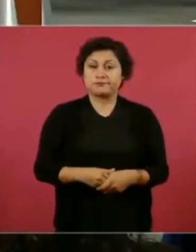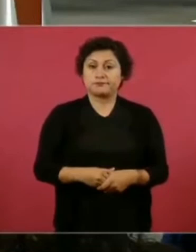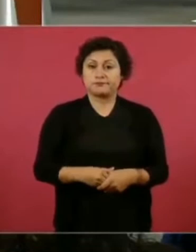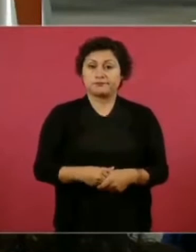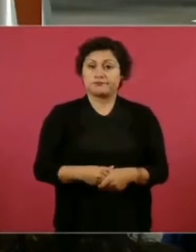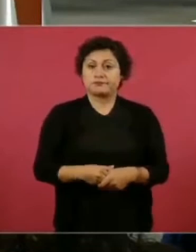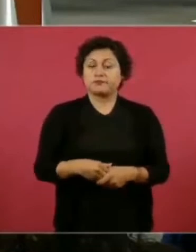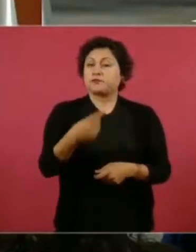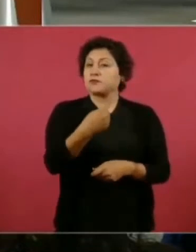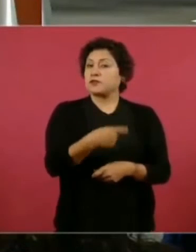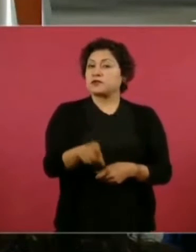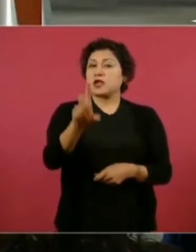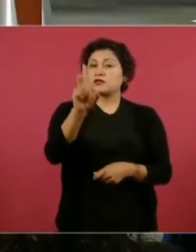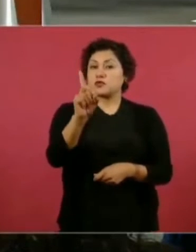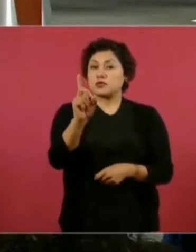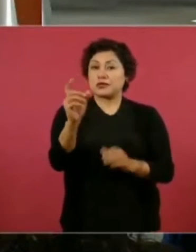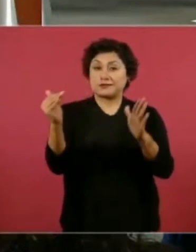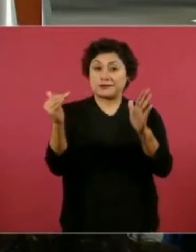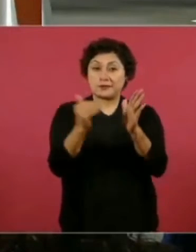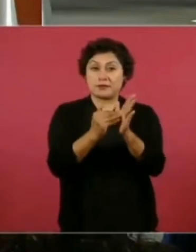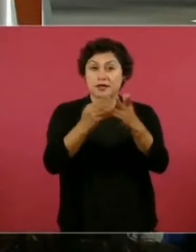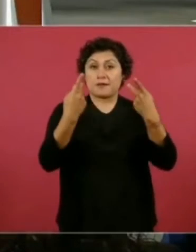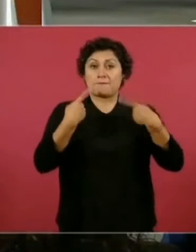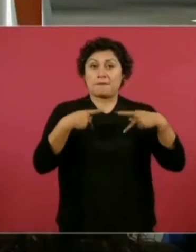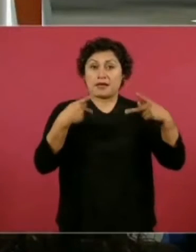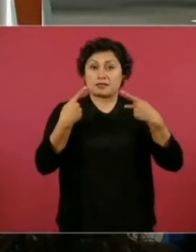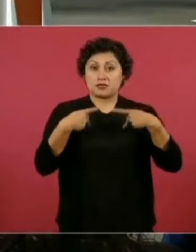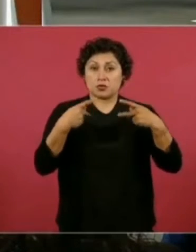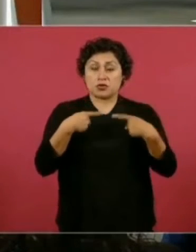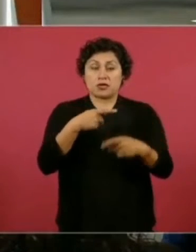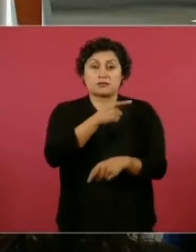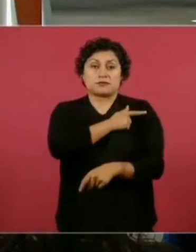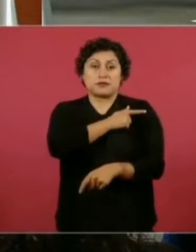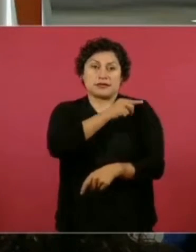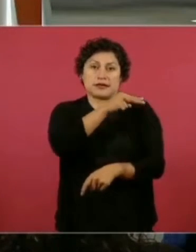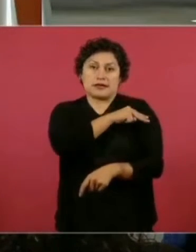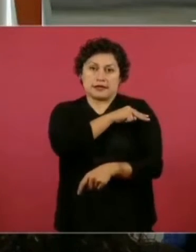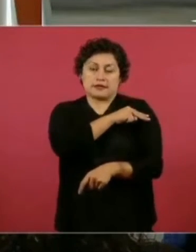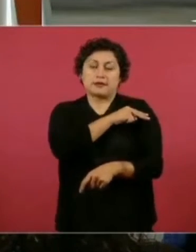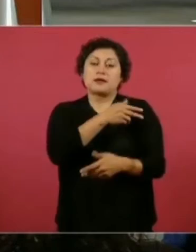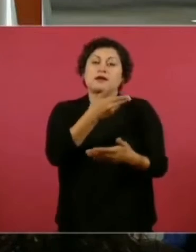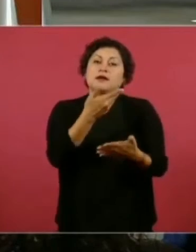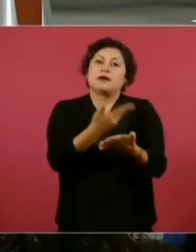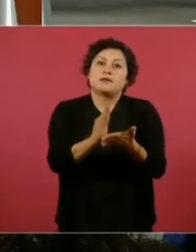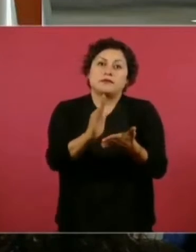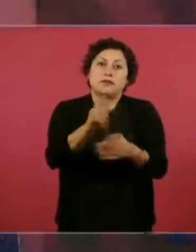de 130,000 elementos, además bien formados,